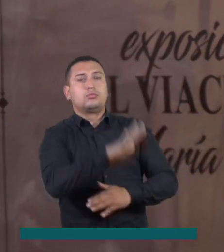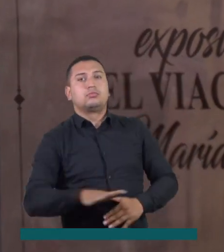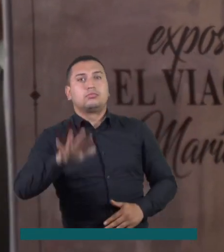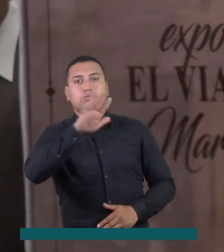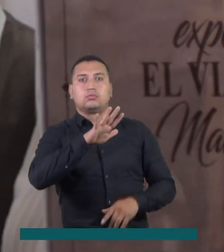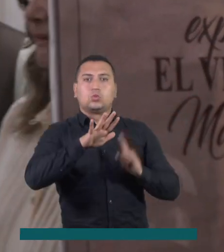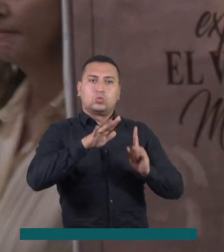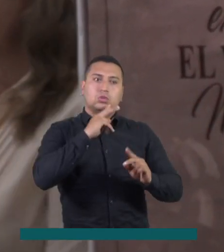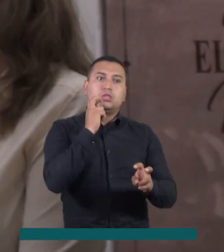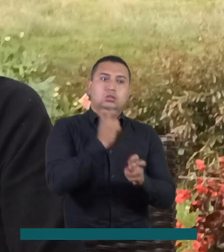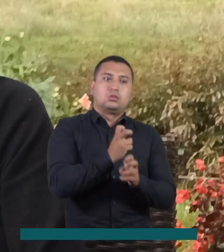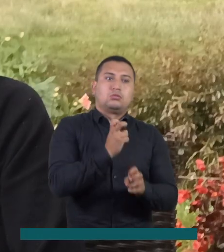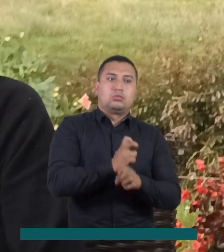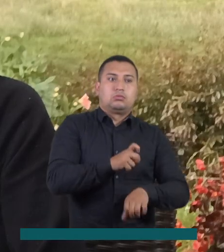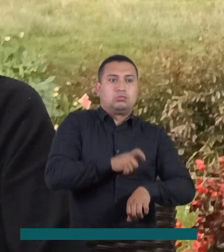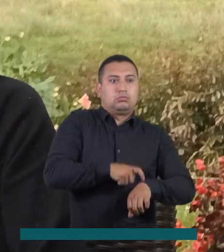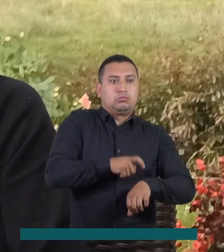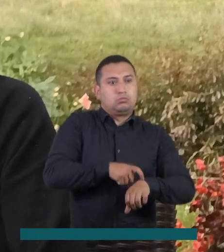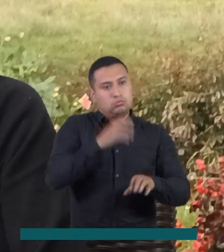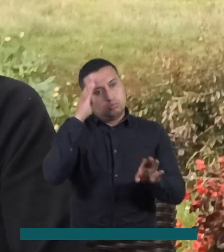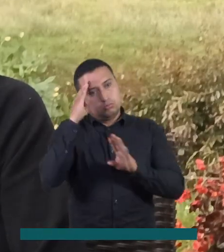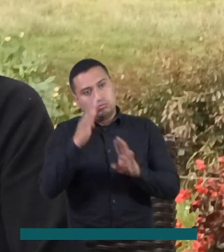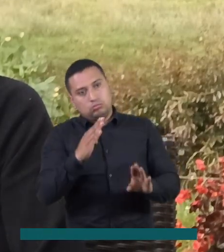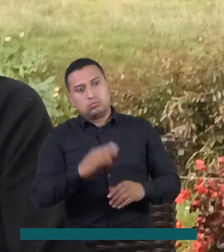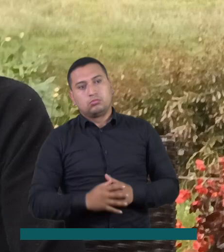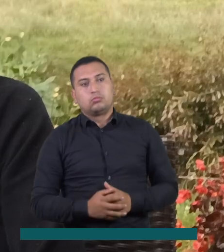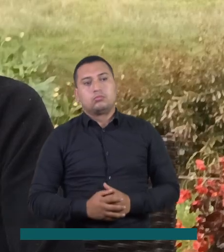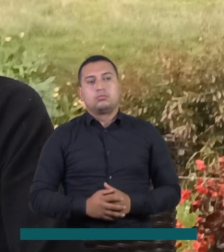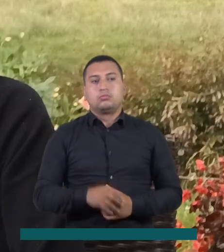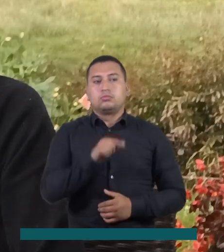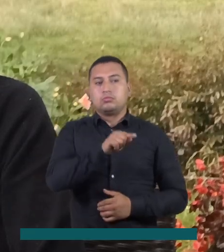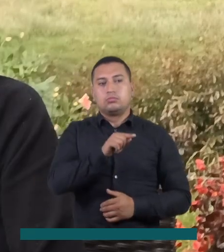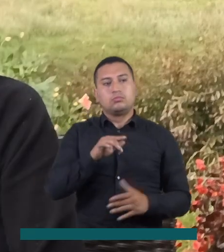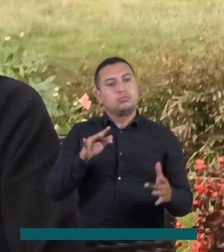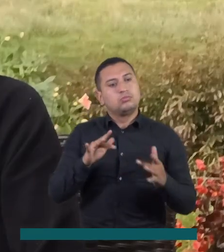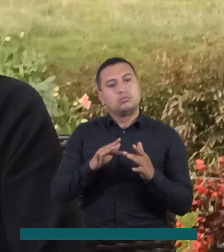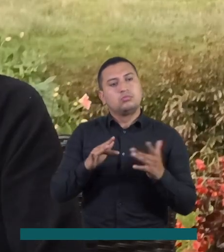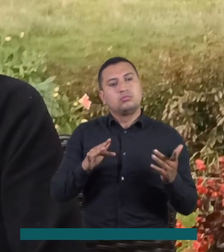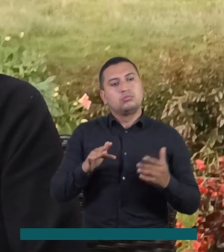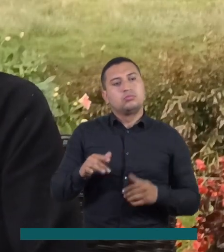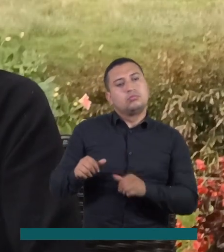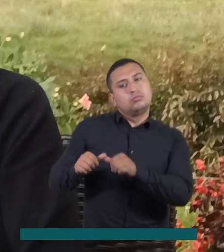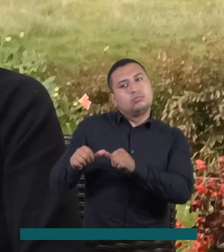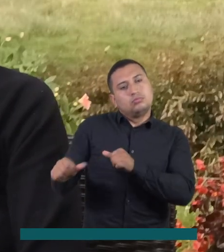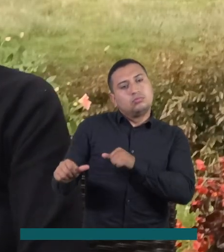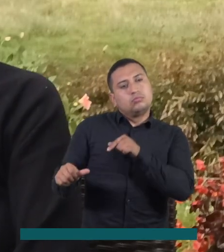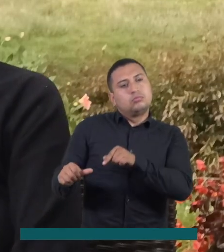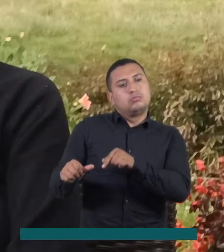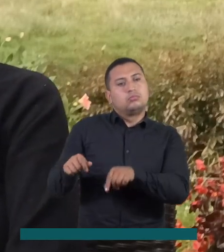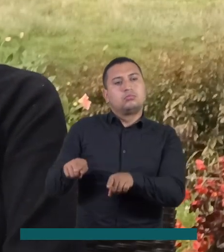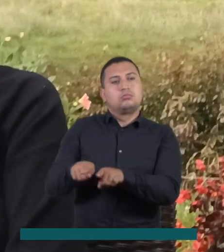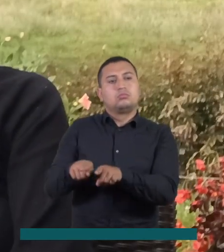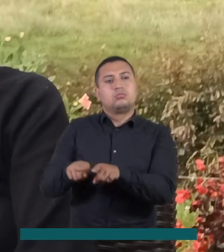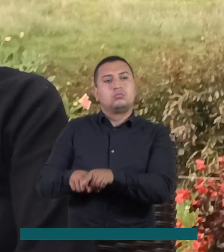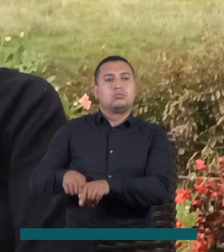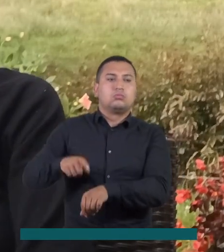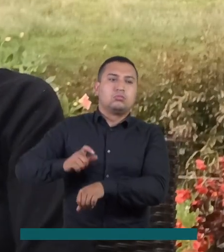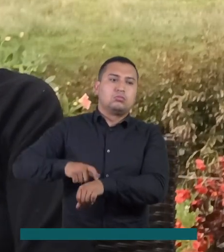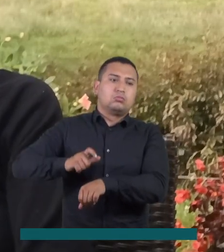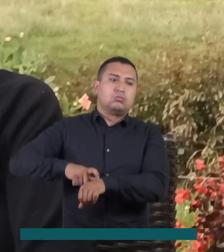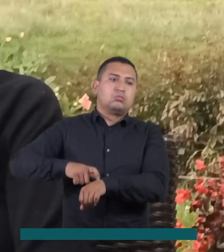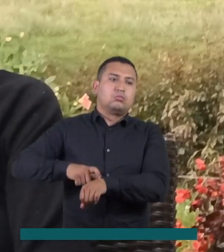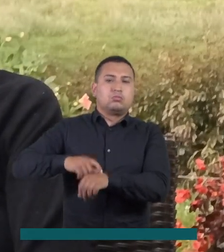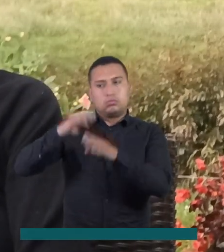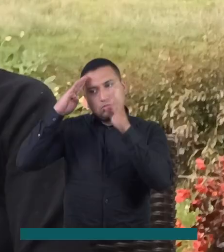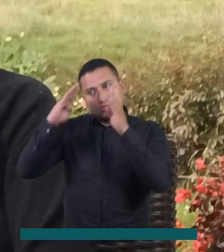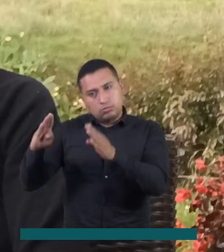adversidad de su tiempo. Coincide con la época en la cual se le está dando el lugar a la mujer que siempre debe